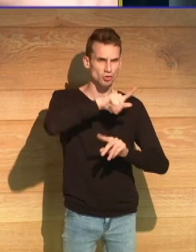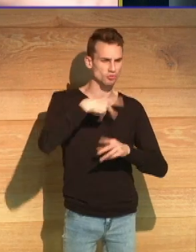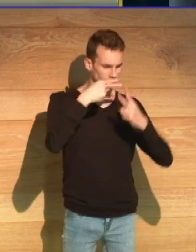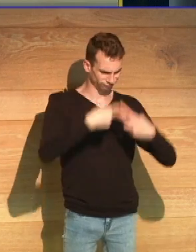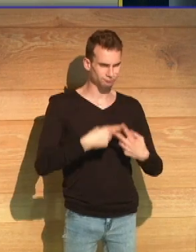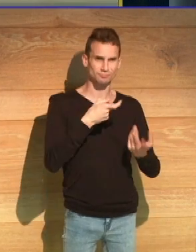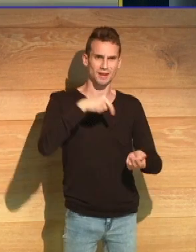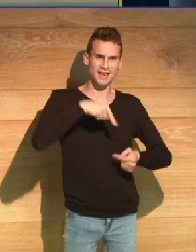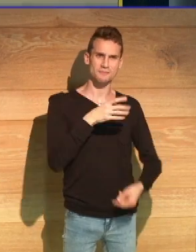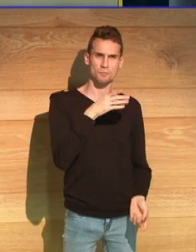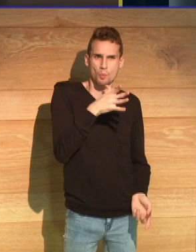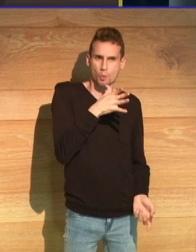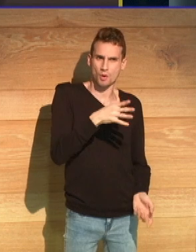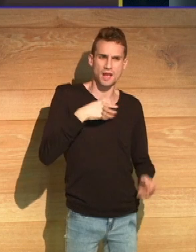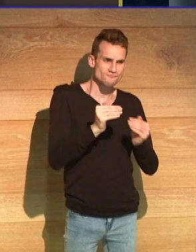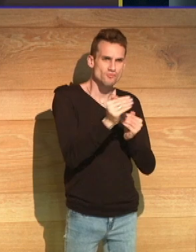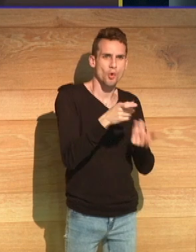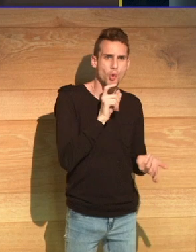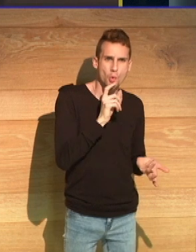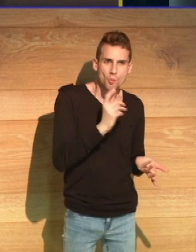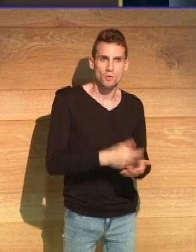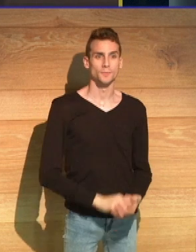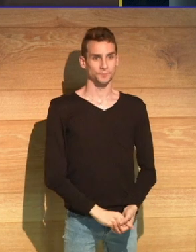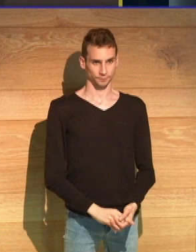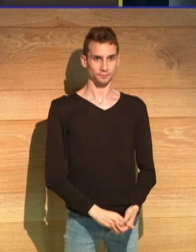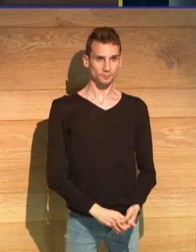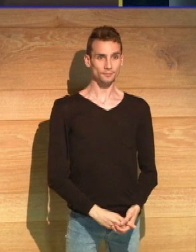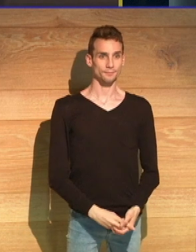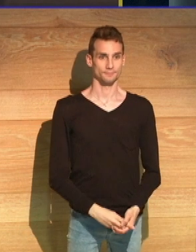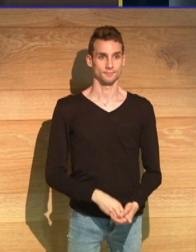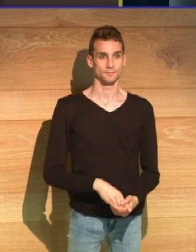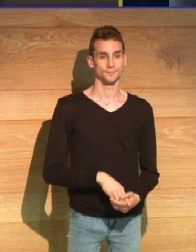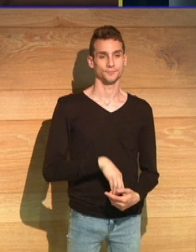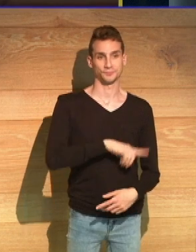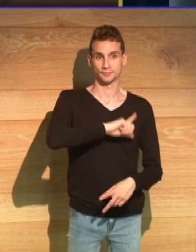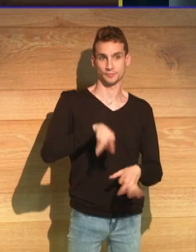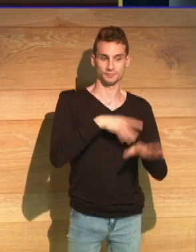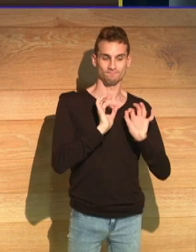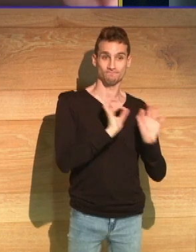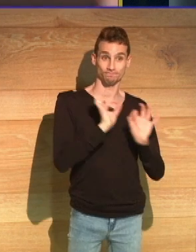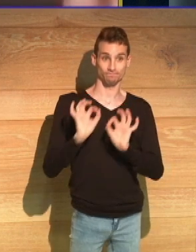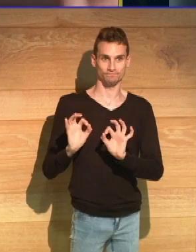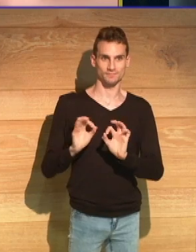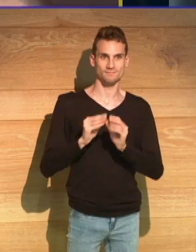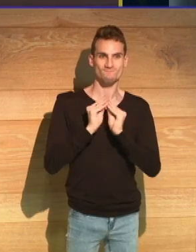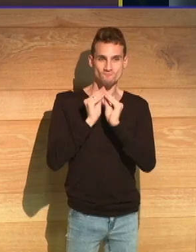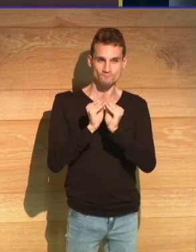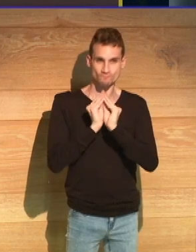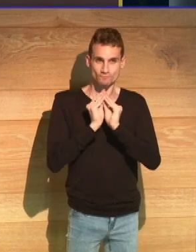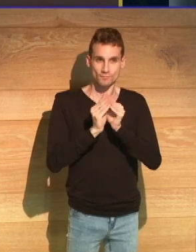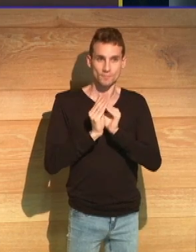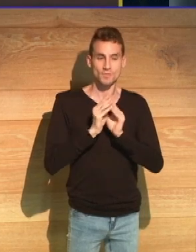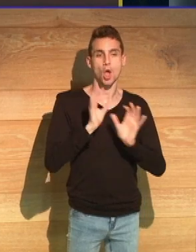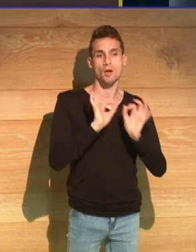dónde vamos. Lanzamos a la creación de la obra Antropoceno. Entonces fue en